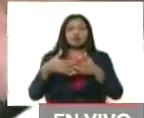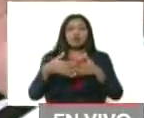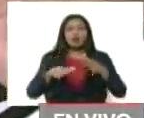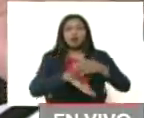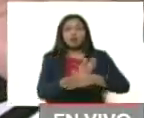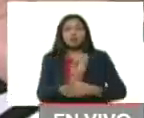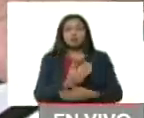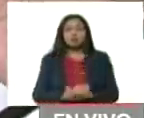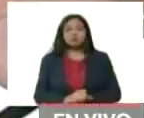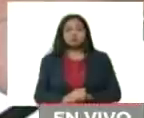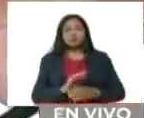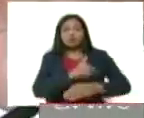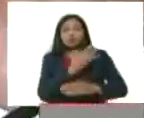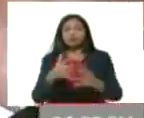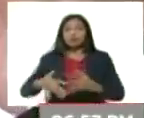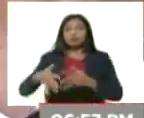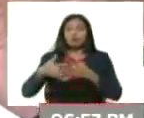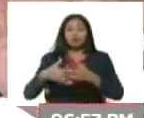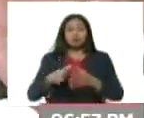Repito,